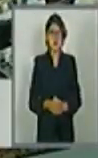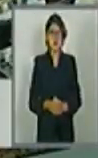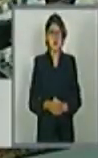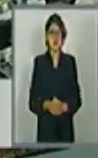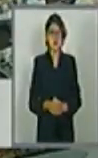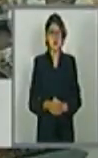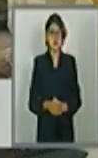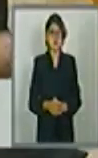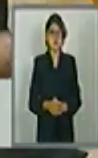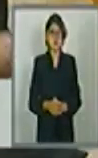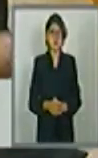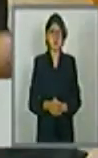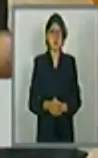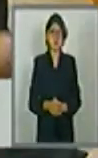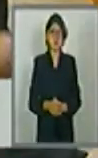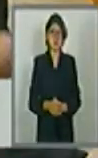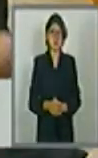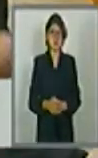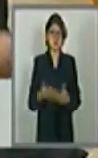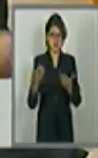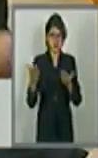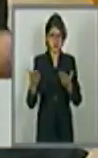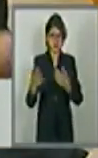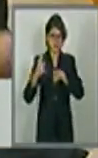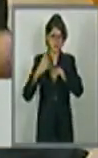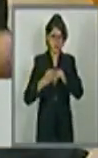convenio de la directiva